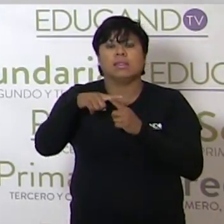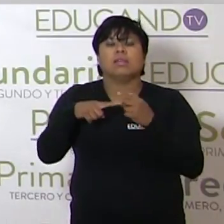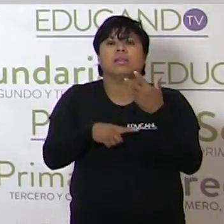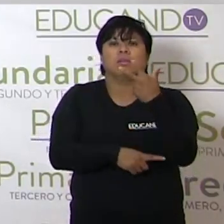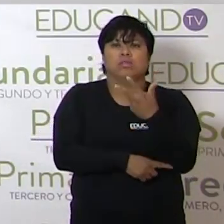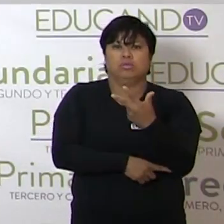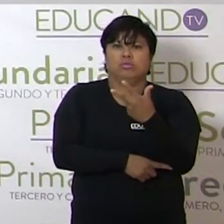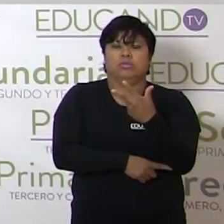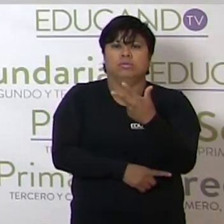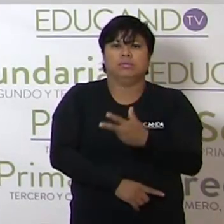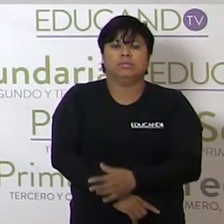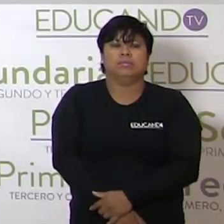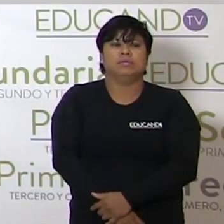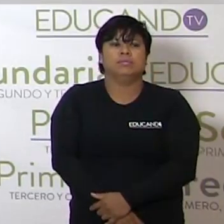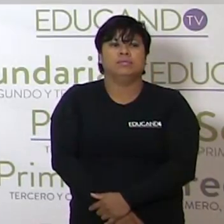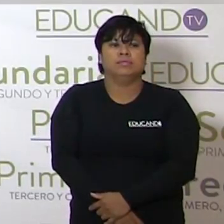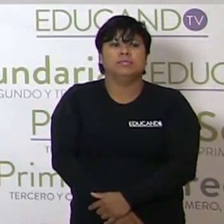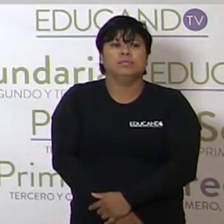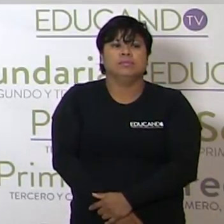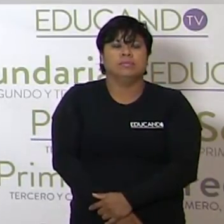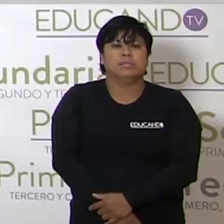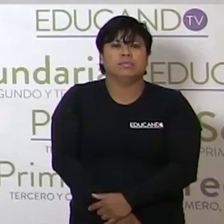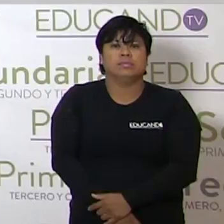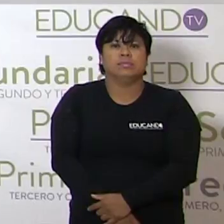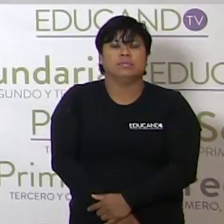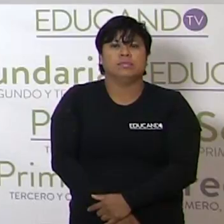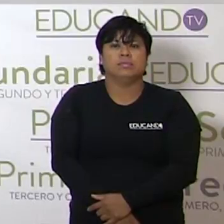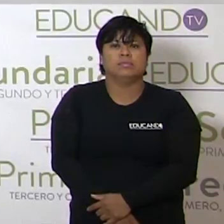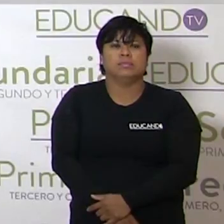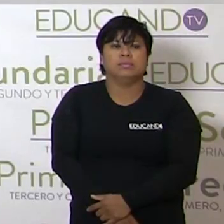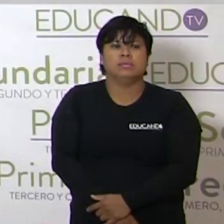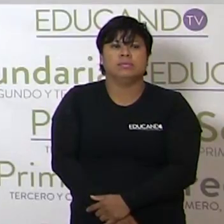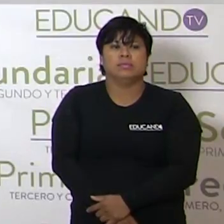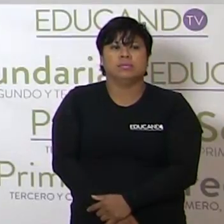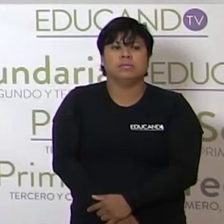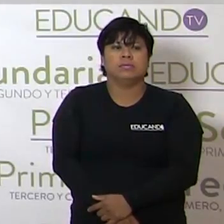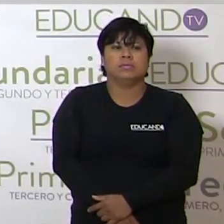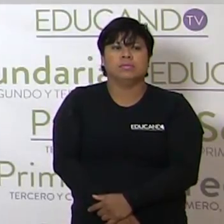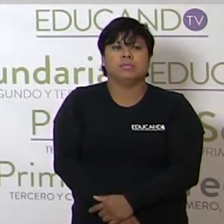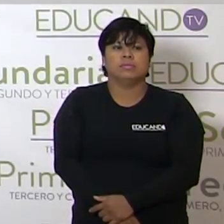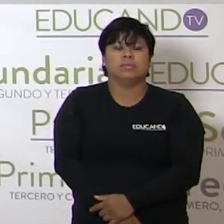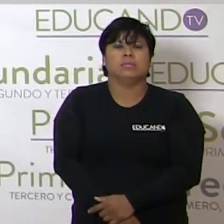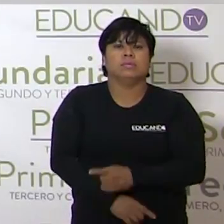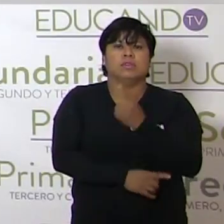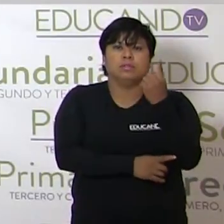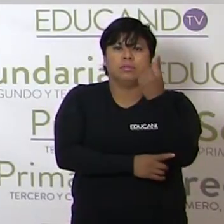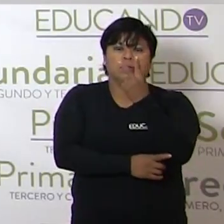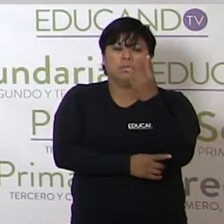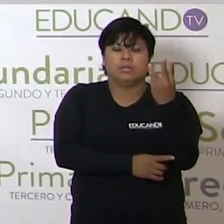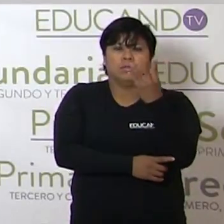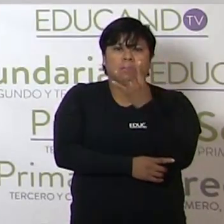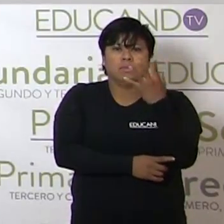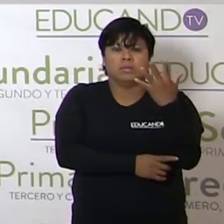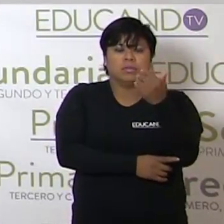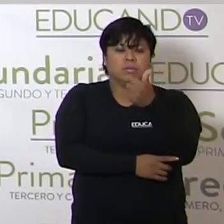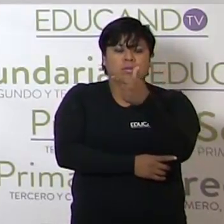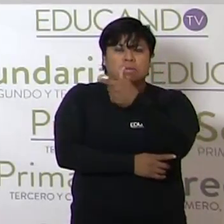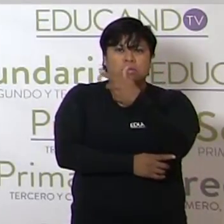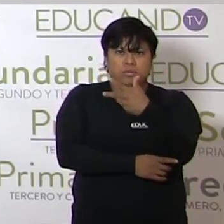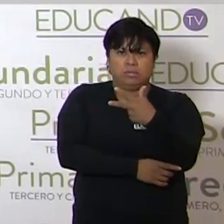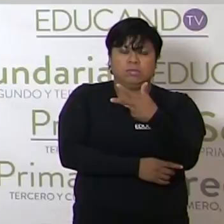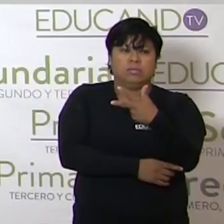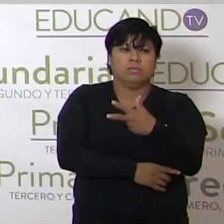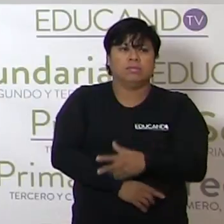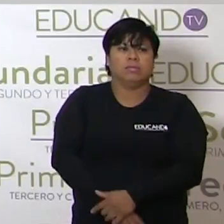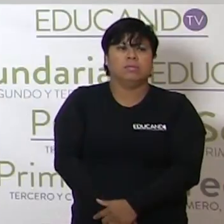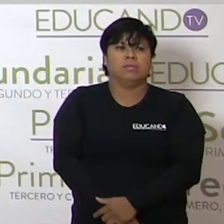8. Creo que, bueno, tenemos ahí entre 8, si son 8, 1, 2, 3, 4, 5, 6, 7, 8. Vamos a